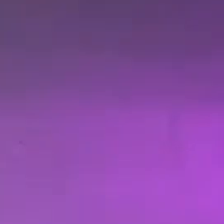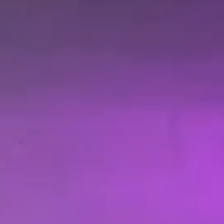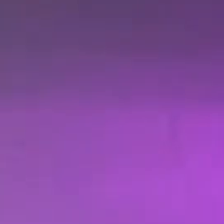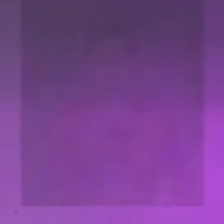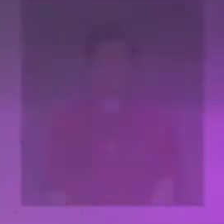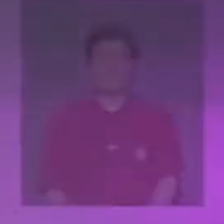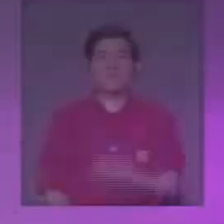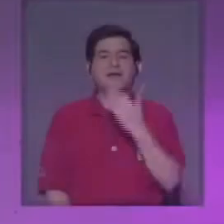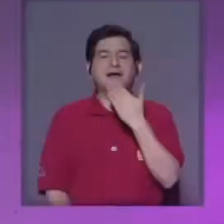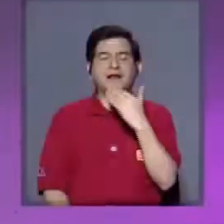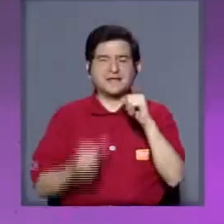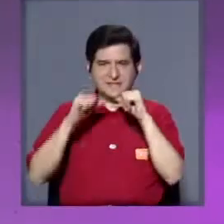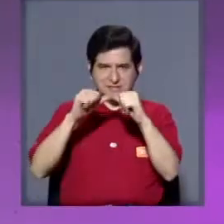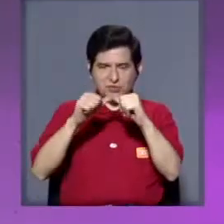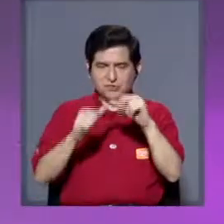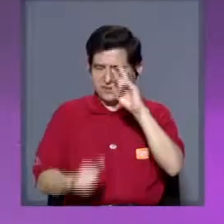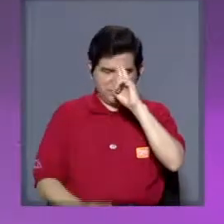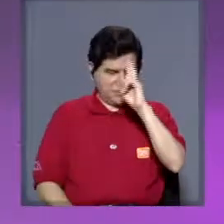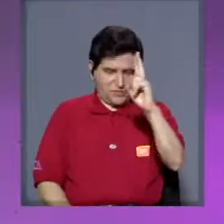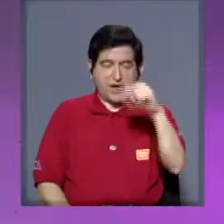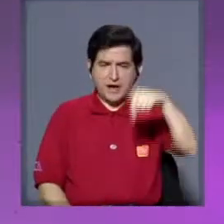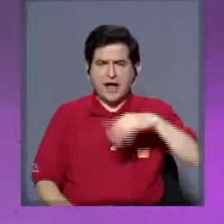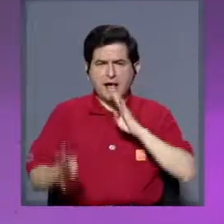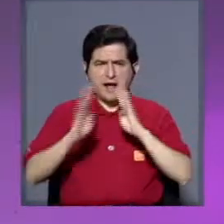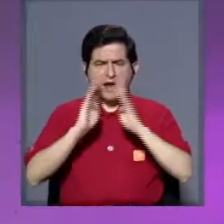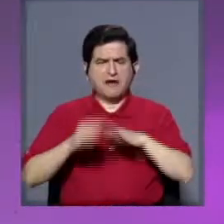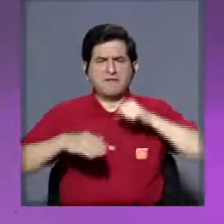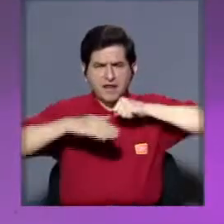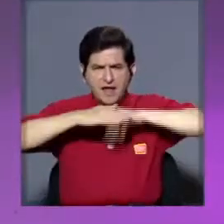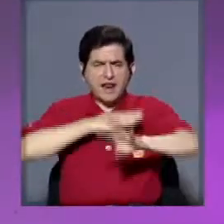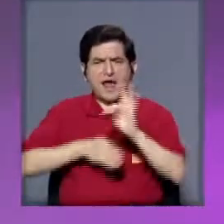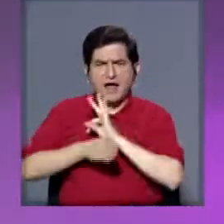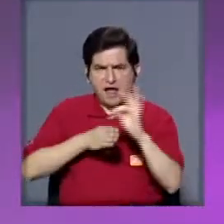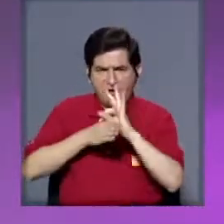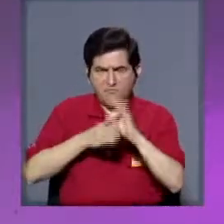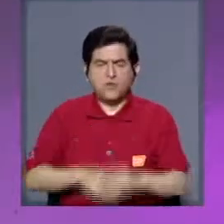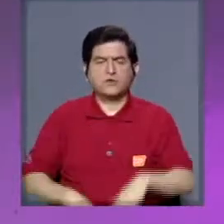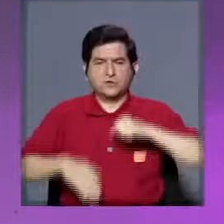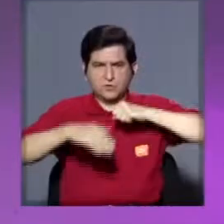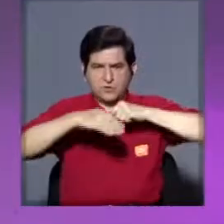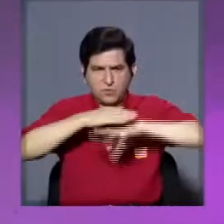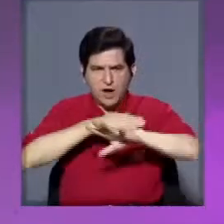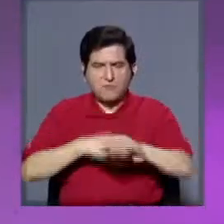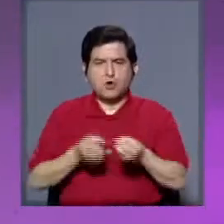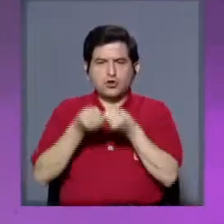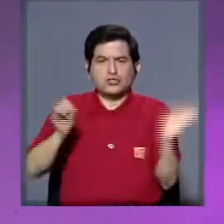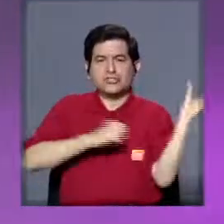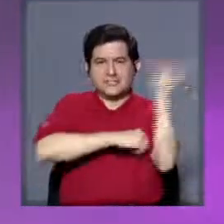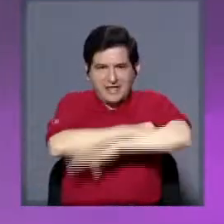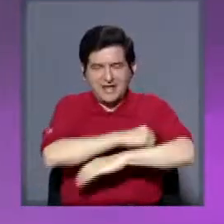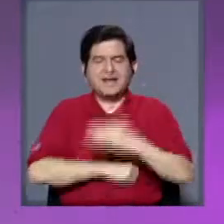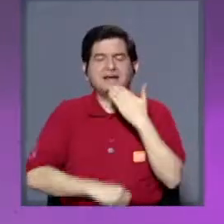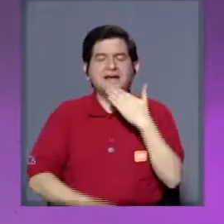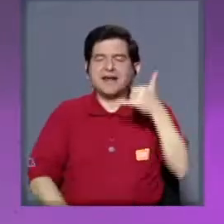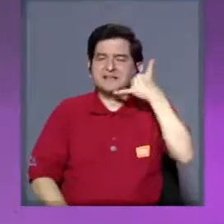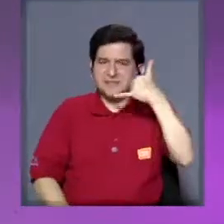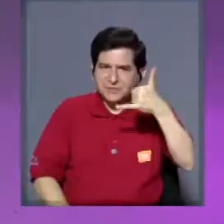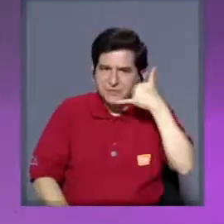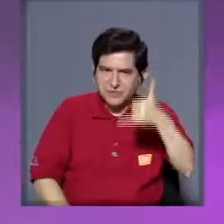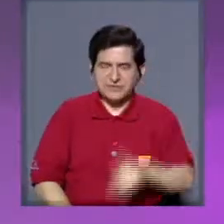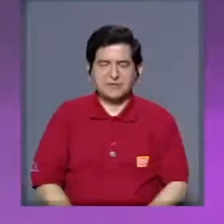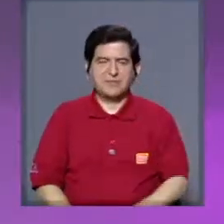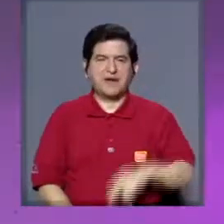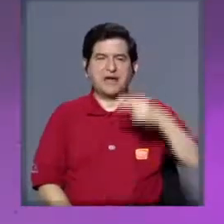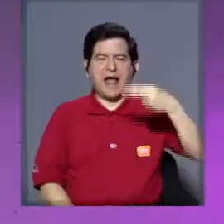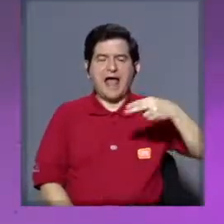gracias por estar allí con irreverencias estamos hablando sobre el aborto terapeútico aborto en puno gracias por llamarnos también hay